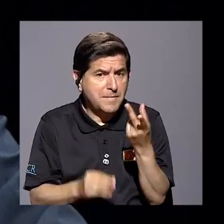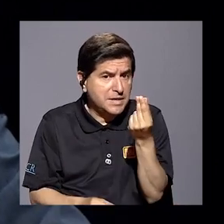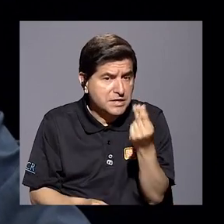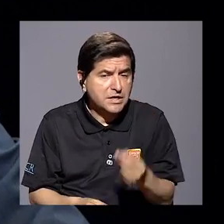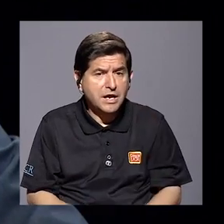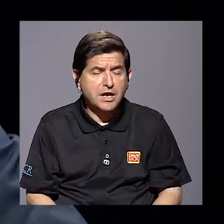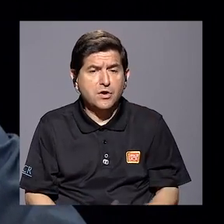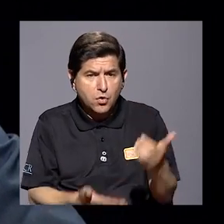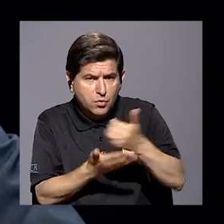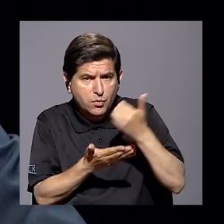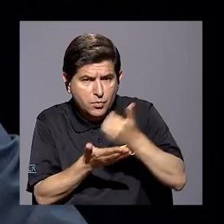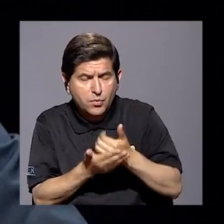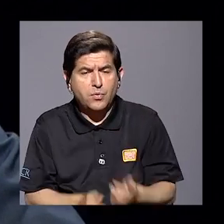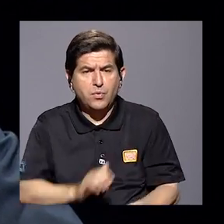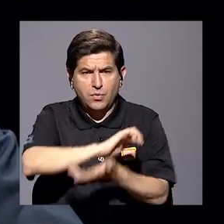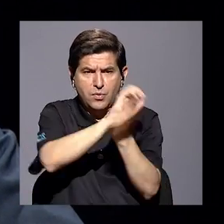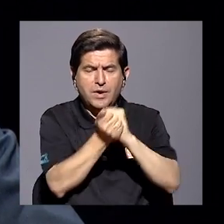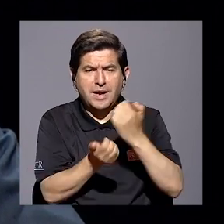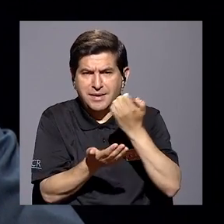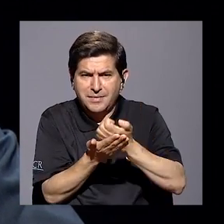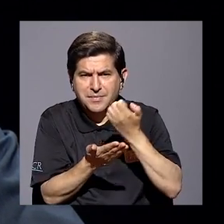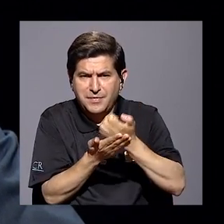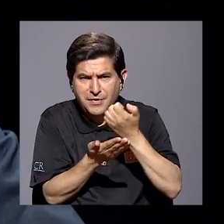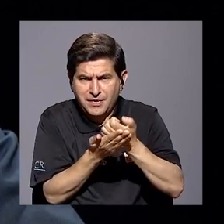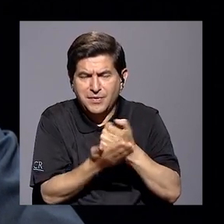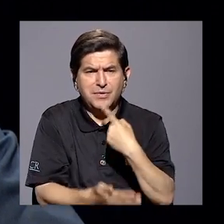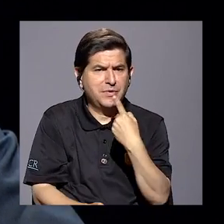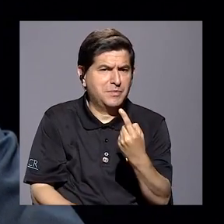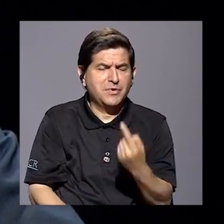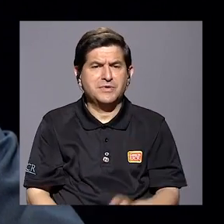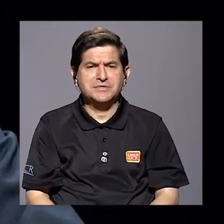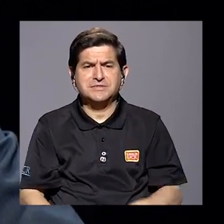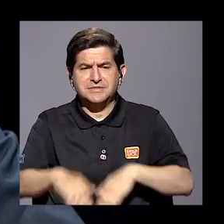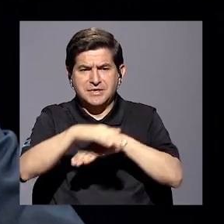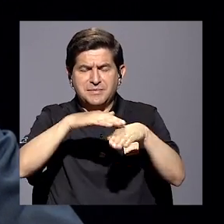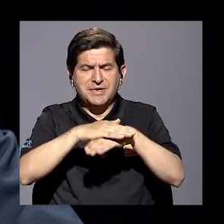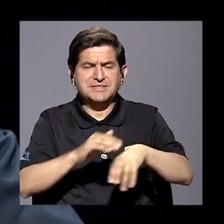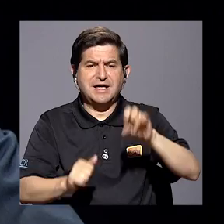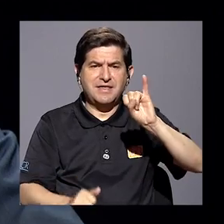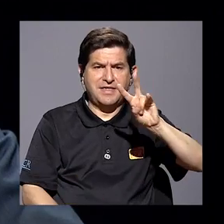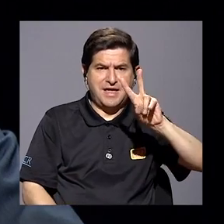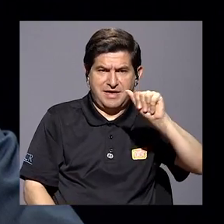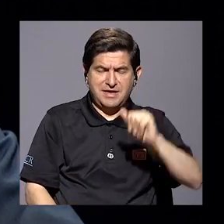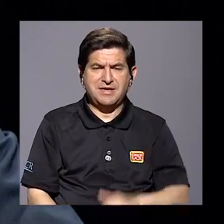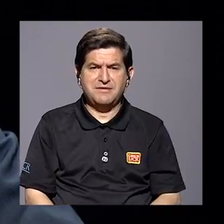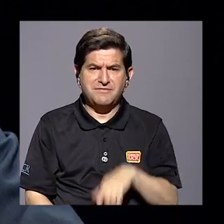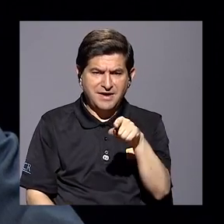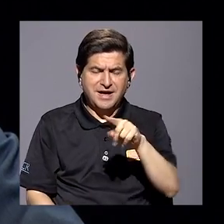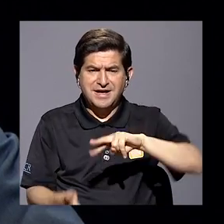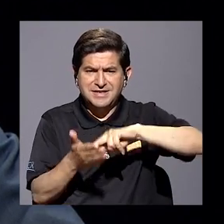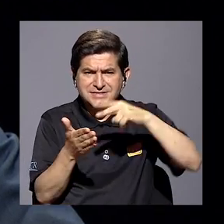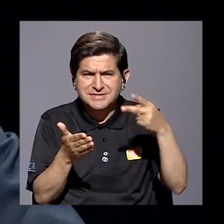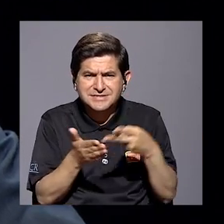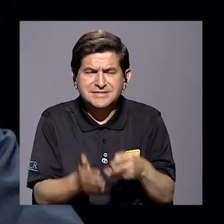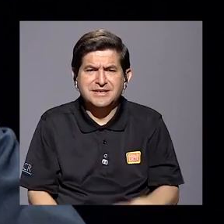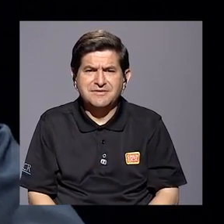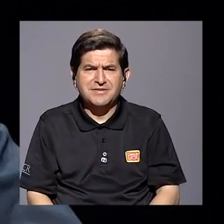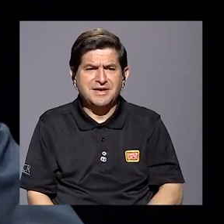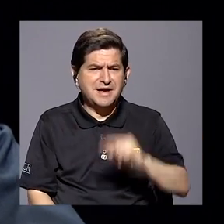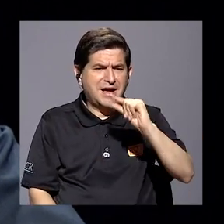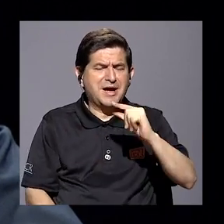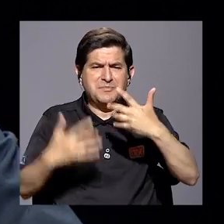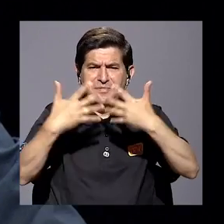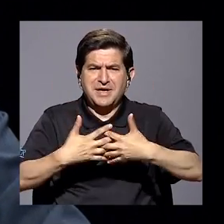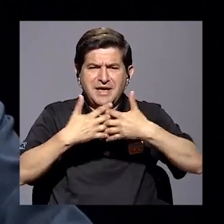generar más dinero es una reforma fiscal que como se ha dicho basada en el iva está echando a la calle una gran